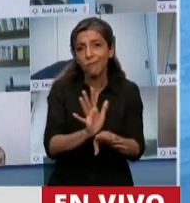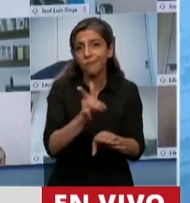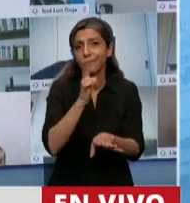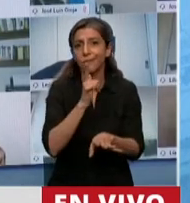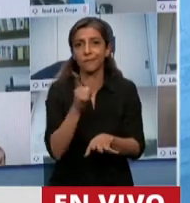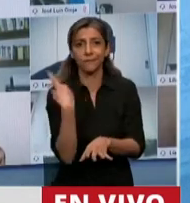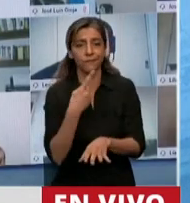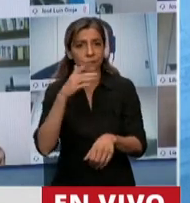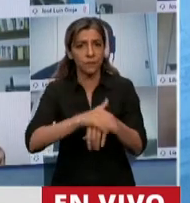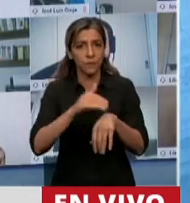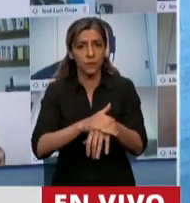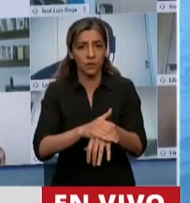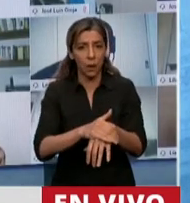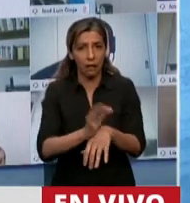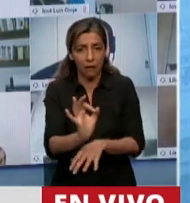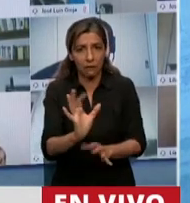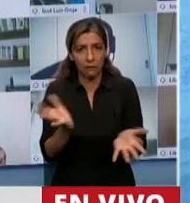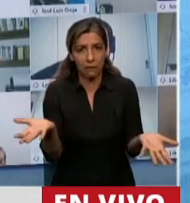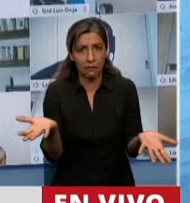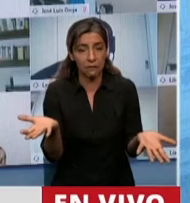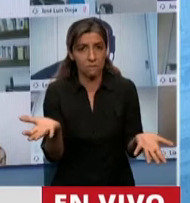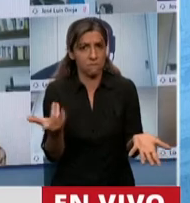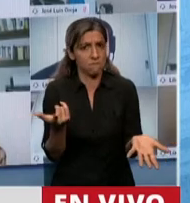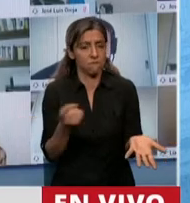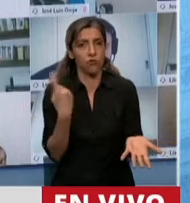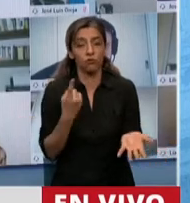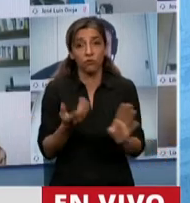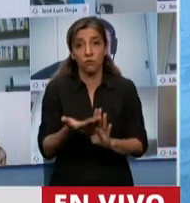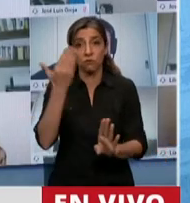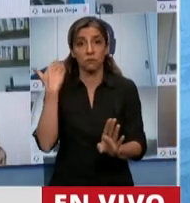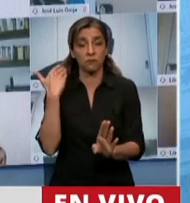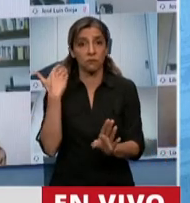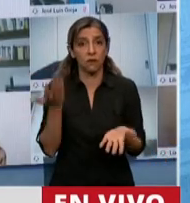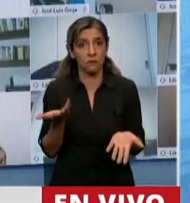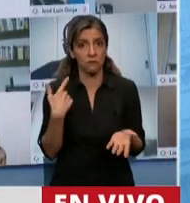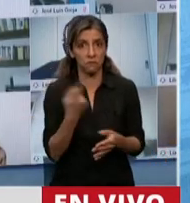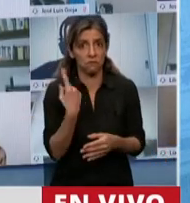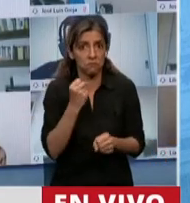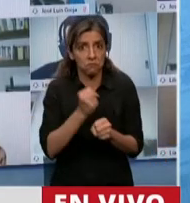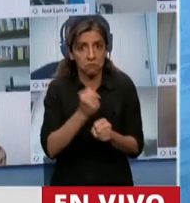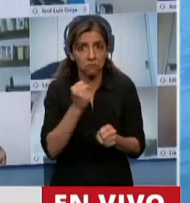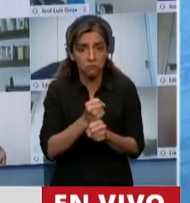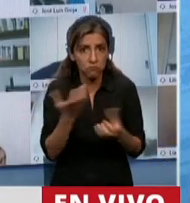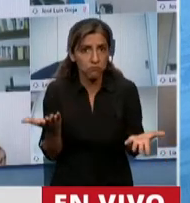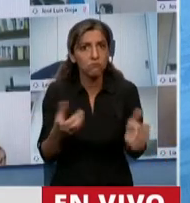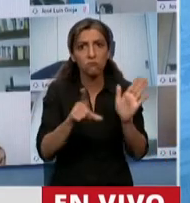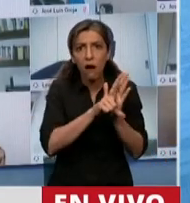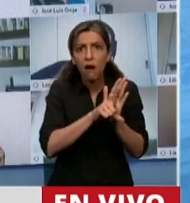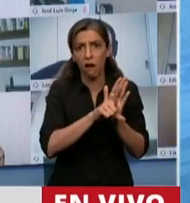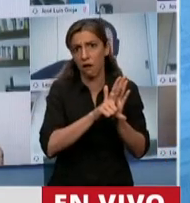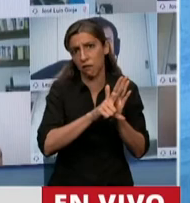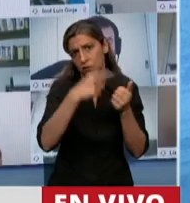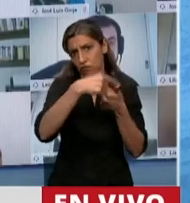quedado demostrado que de la manera que veníamos trabajando se han votado leyes de gran importancia para